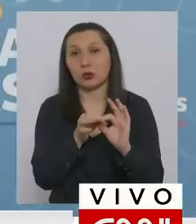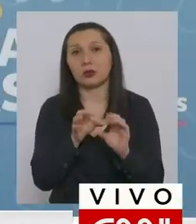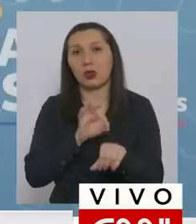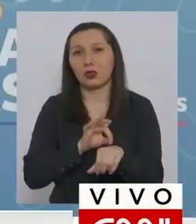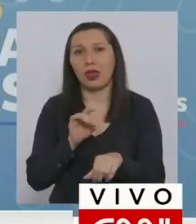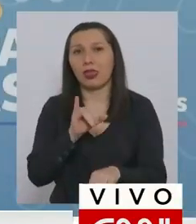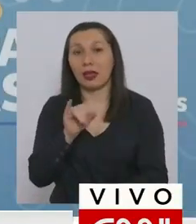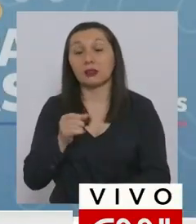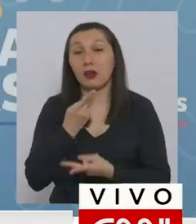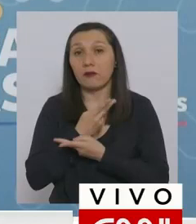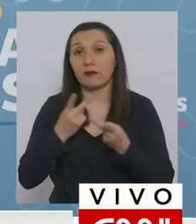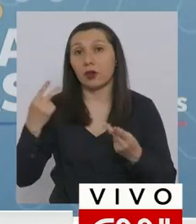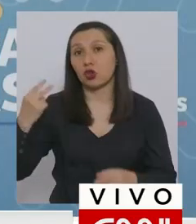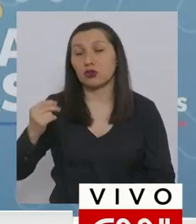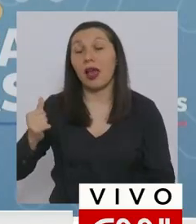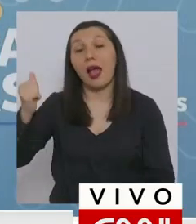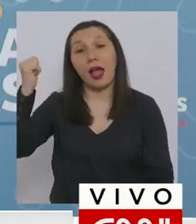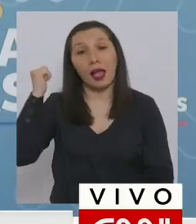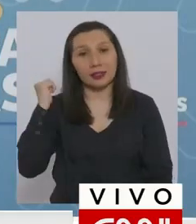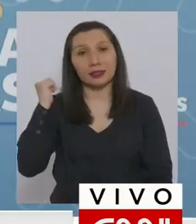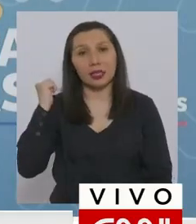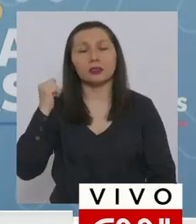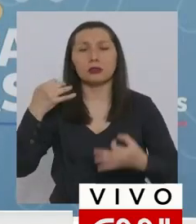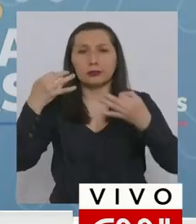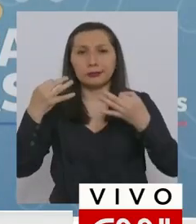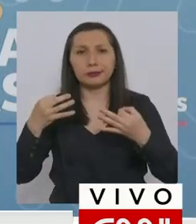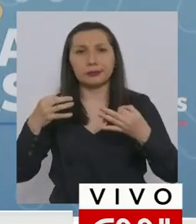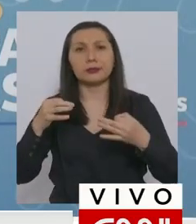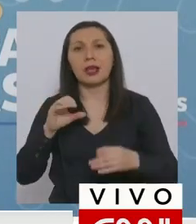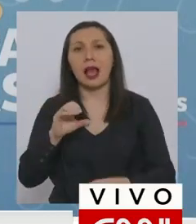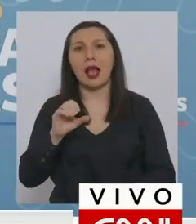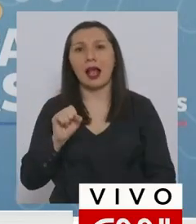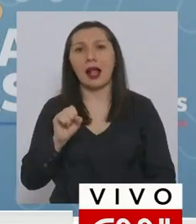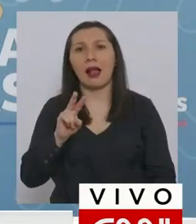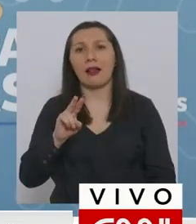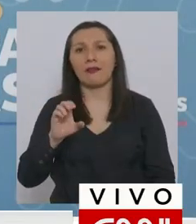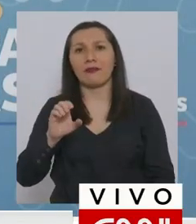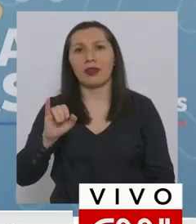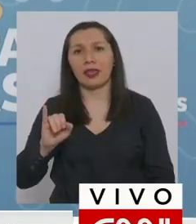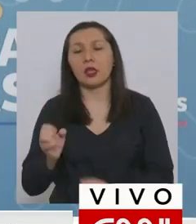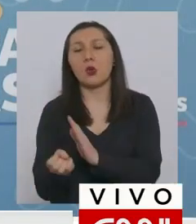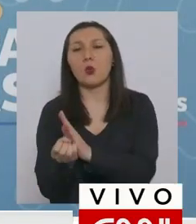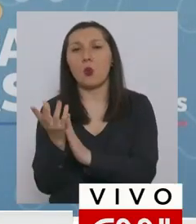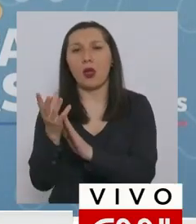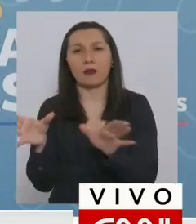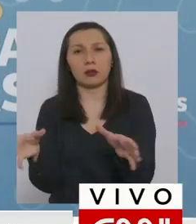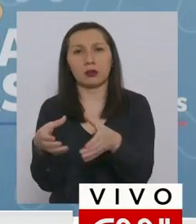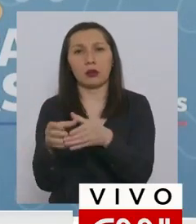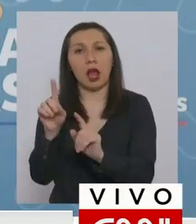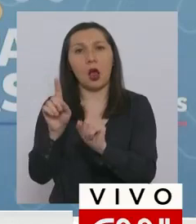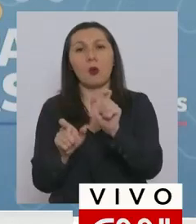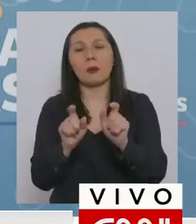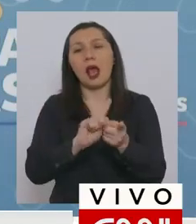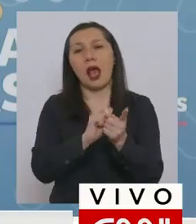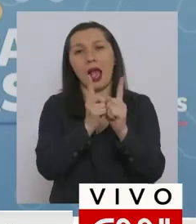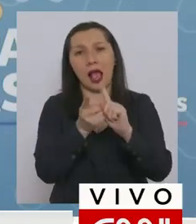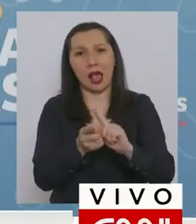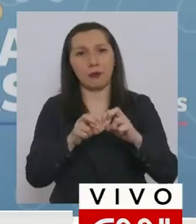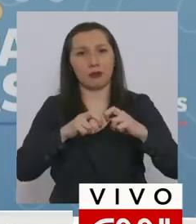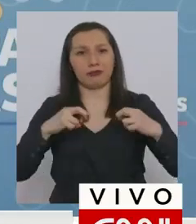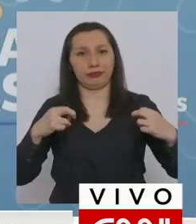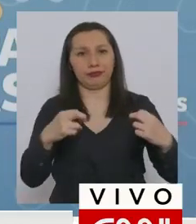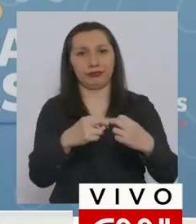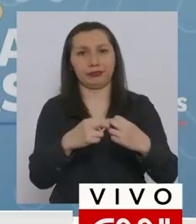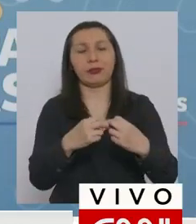poder vacunarlos a todos. Por lo tanto, las vacunas las tenemos. Sabemos que la vacuna CoronaVac es una vacuna que ya